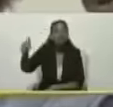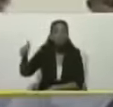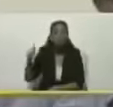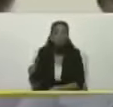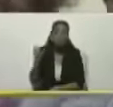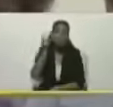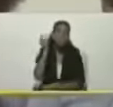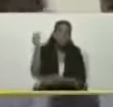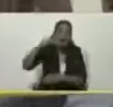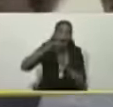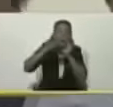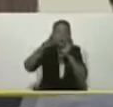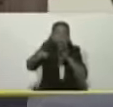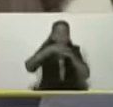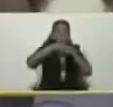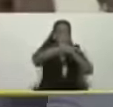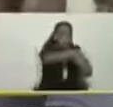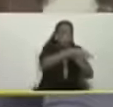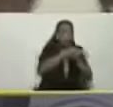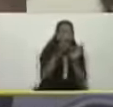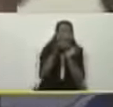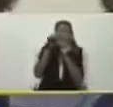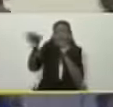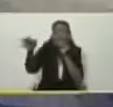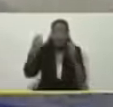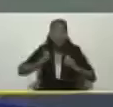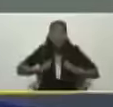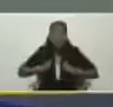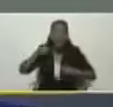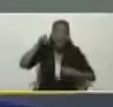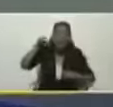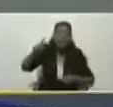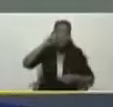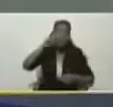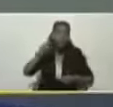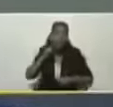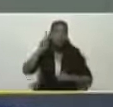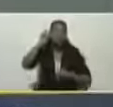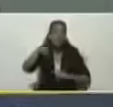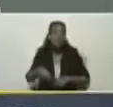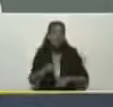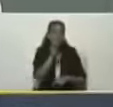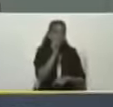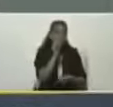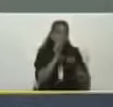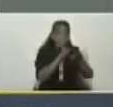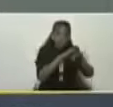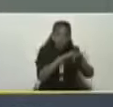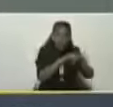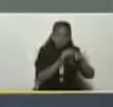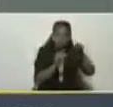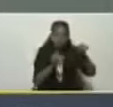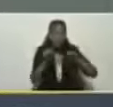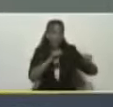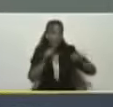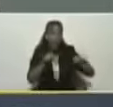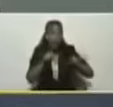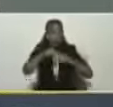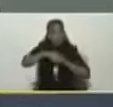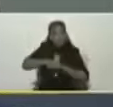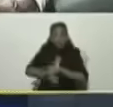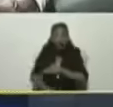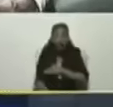cada vez a más mujeres y a hombres, porque prepararse para un